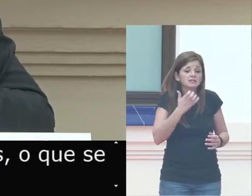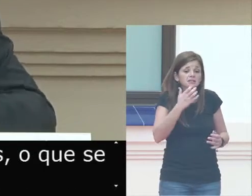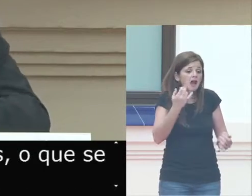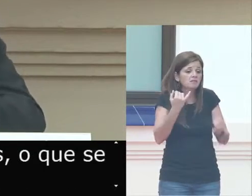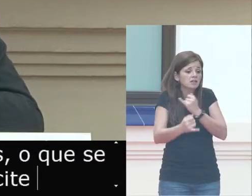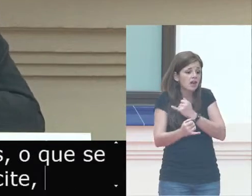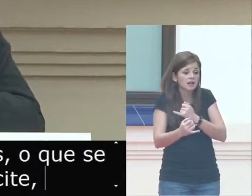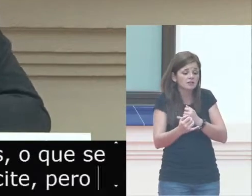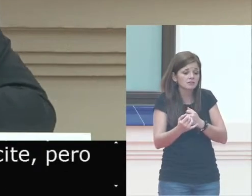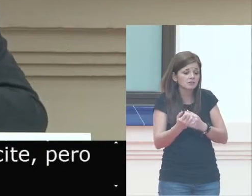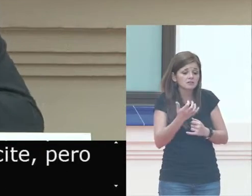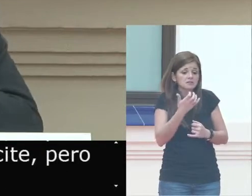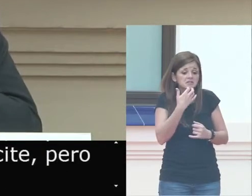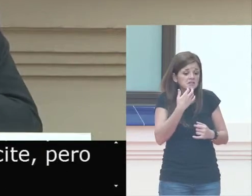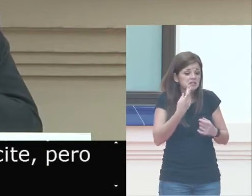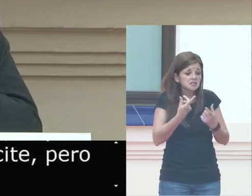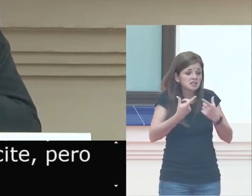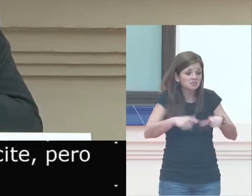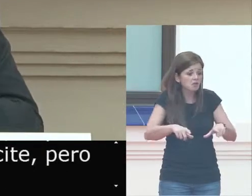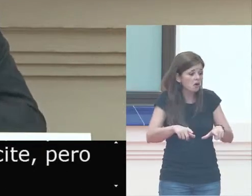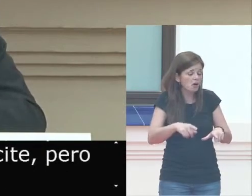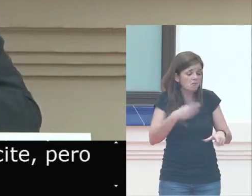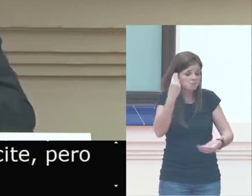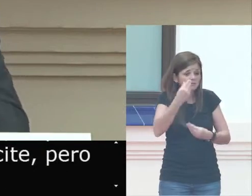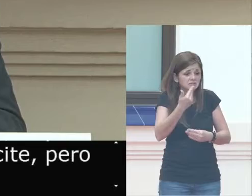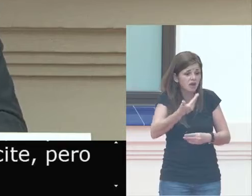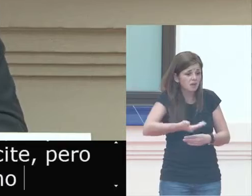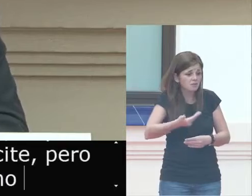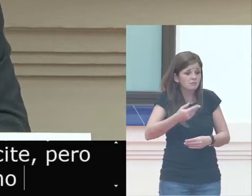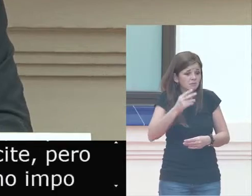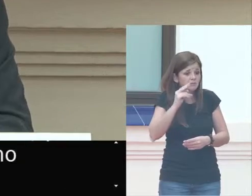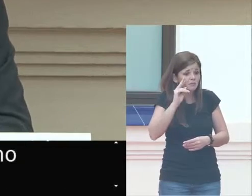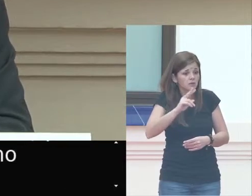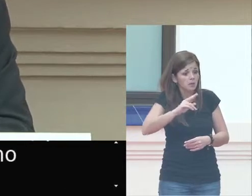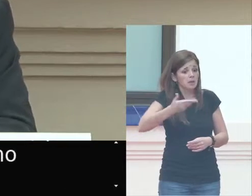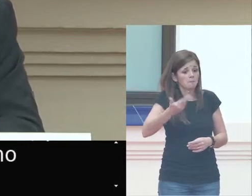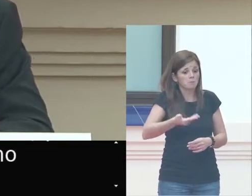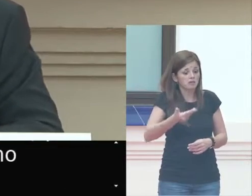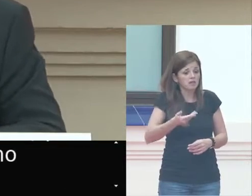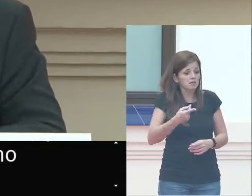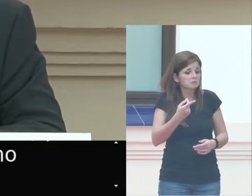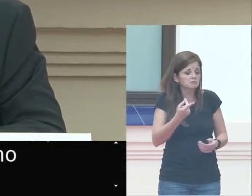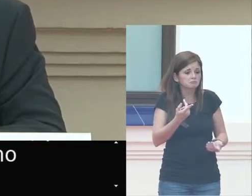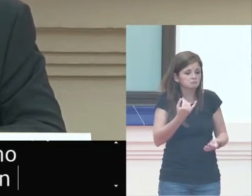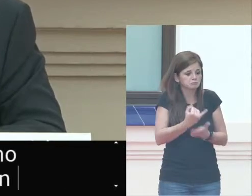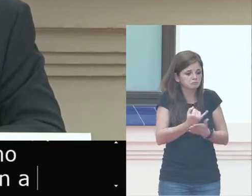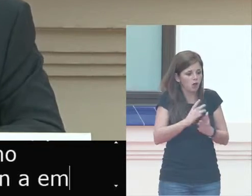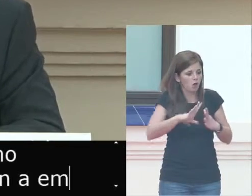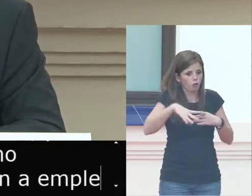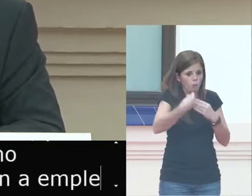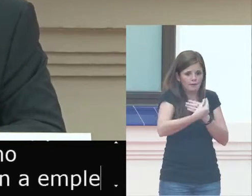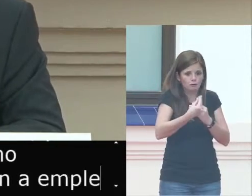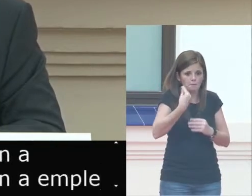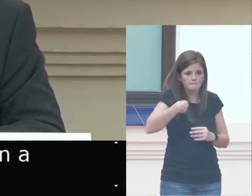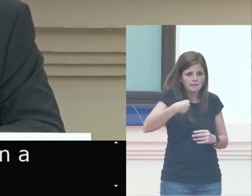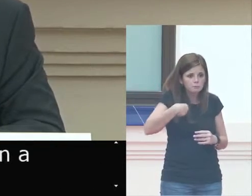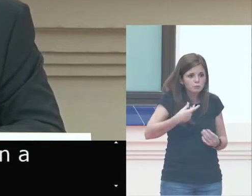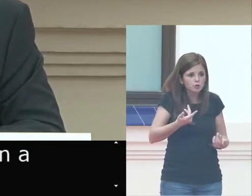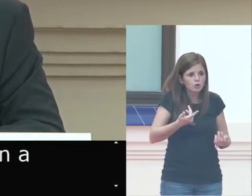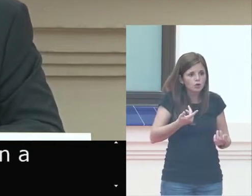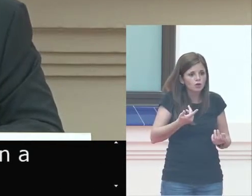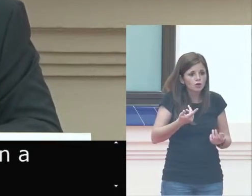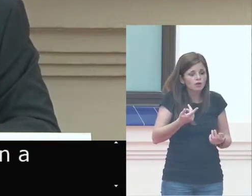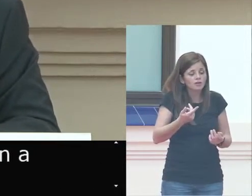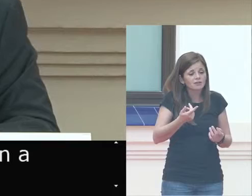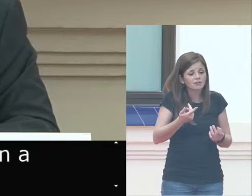norma del sector la ve como importante, como útil para ellos, la van a emplear. La prueba es que los mismos documentos, los documentos que ha